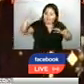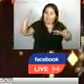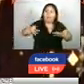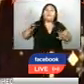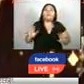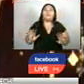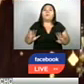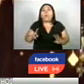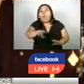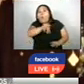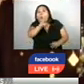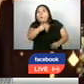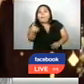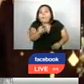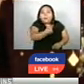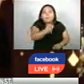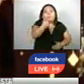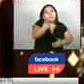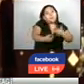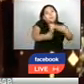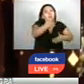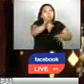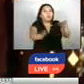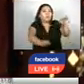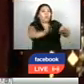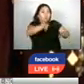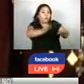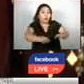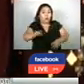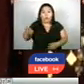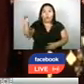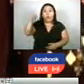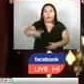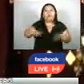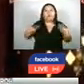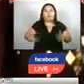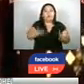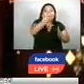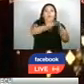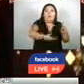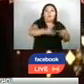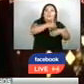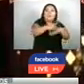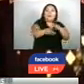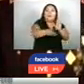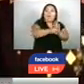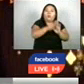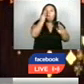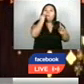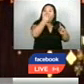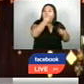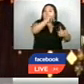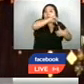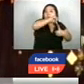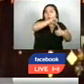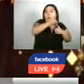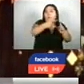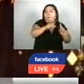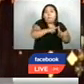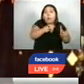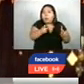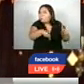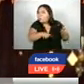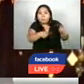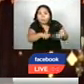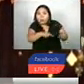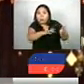ser, y otros aún están en juicio. El día de hoy, el diputado del Parlamento Centroamericano fue desaforado, sin embargo, él se encuentra fuera